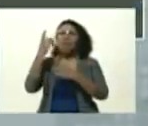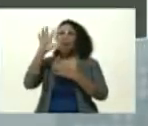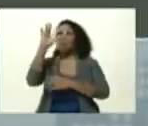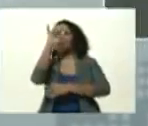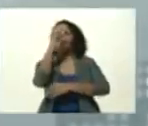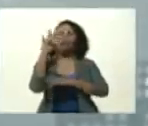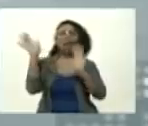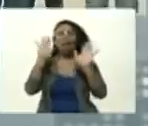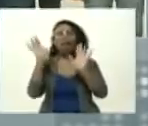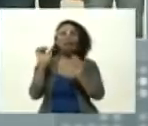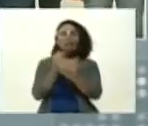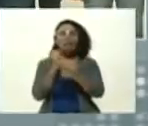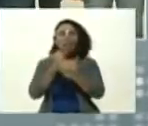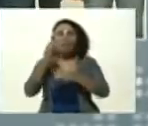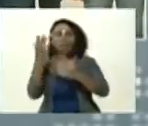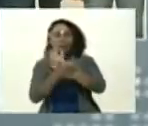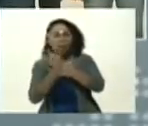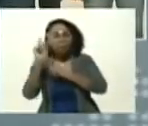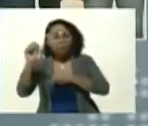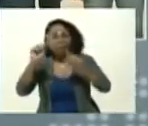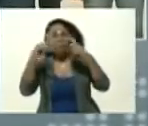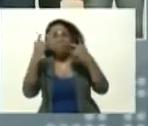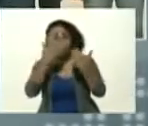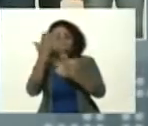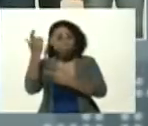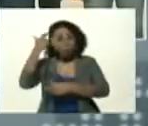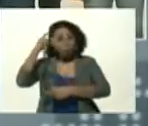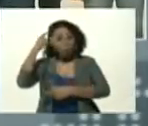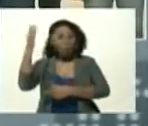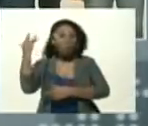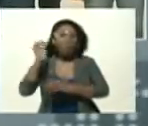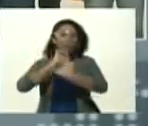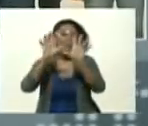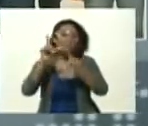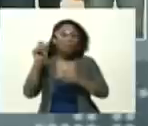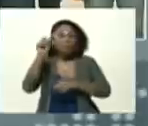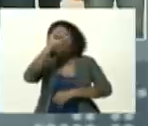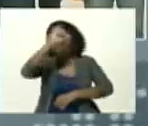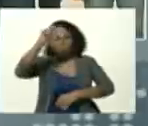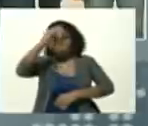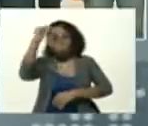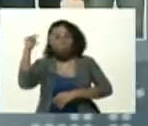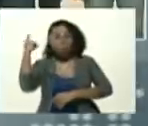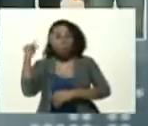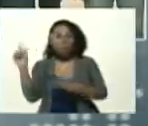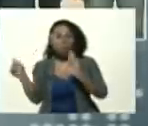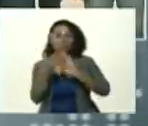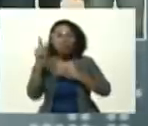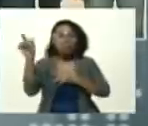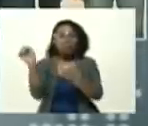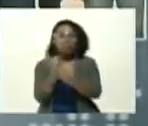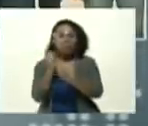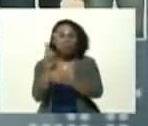de las obras preventivas en La Guaira? ¿Se acuerdan? Las declaraciones de Julio Borges en contra de esas obras en su momento.